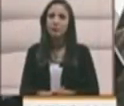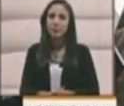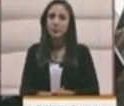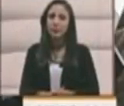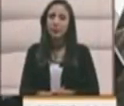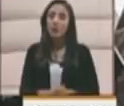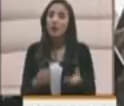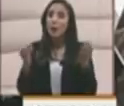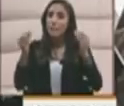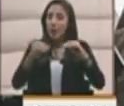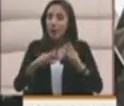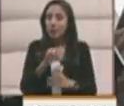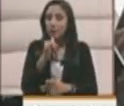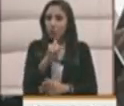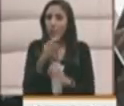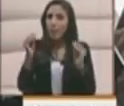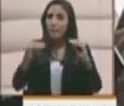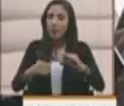aparte de eso, bueno,